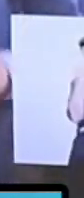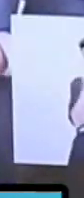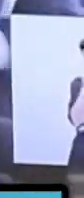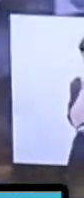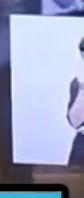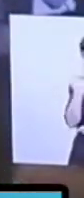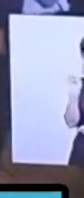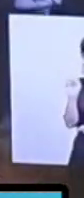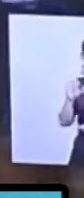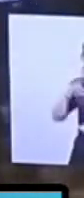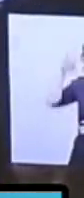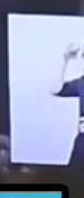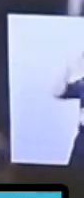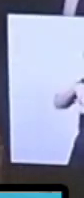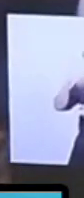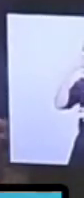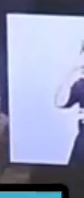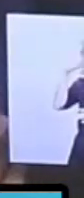senadoras